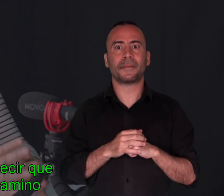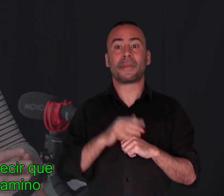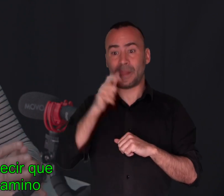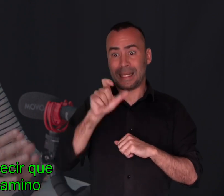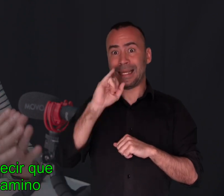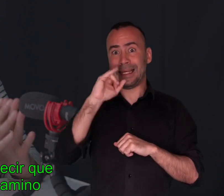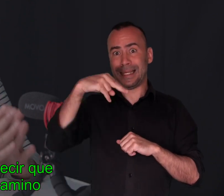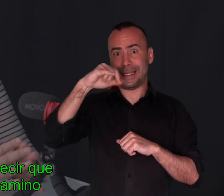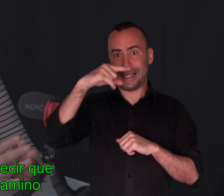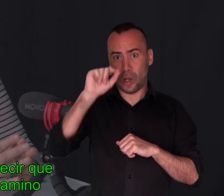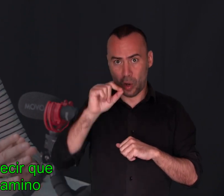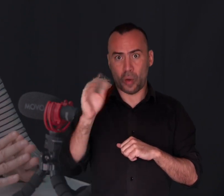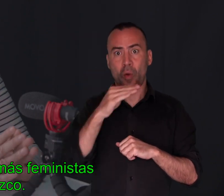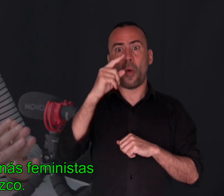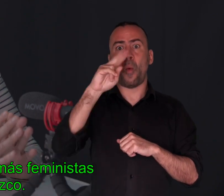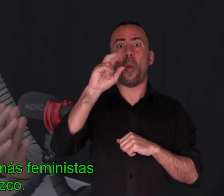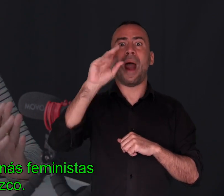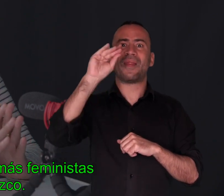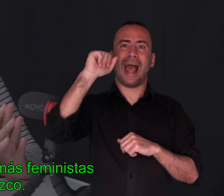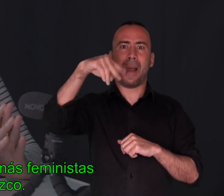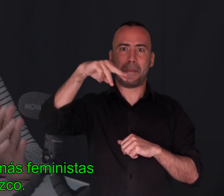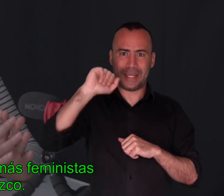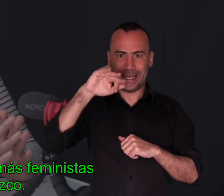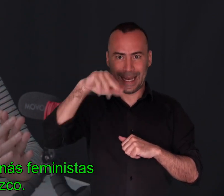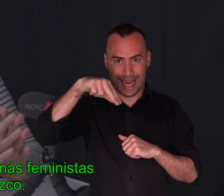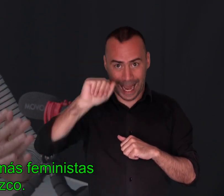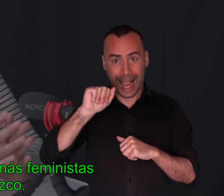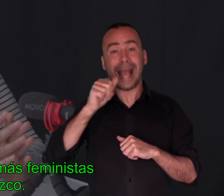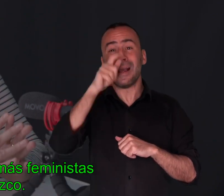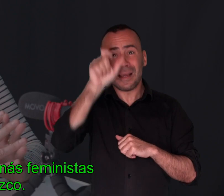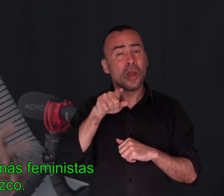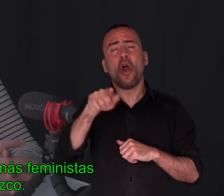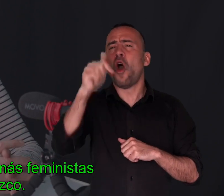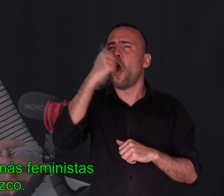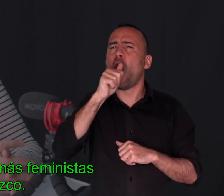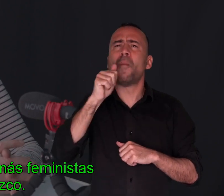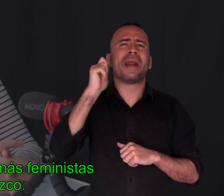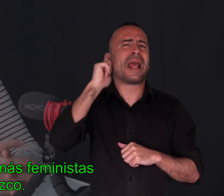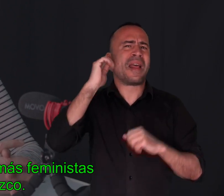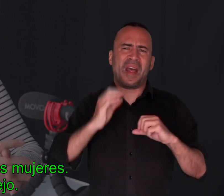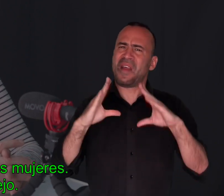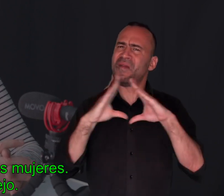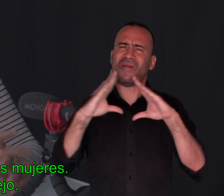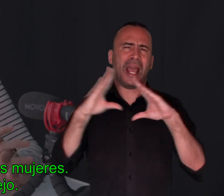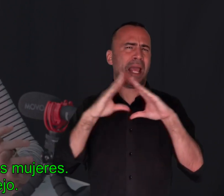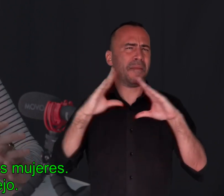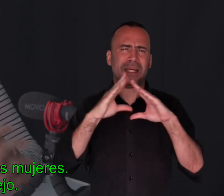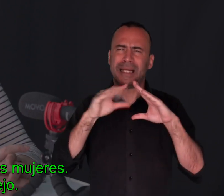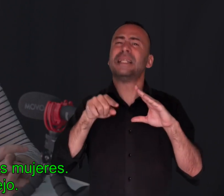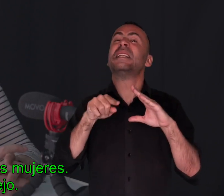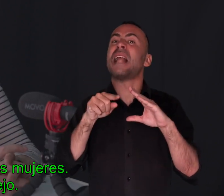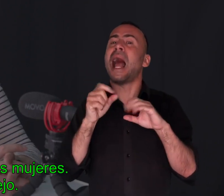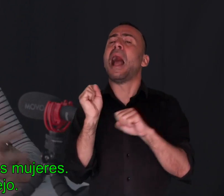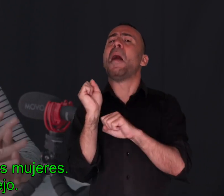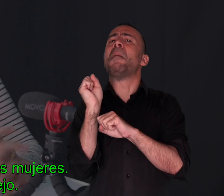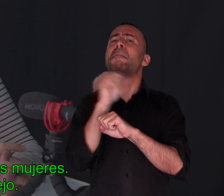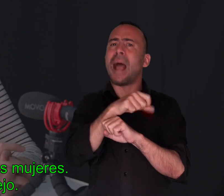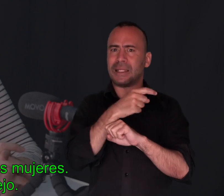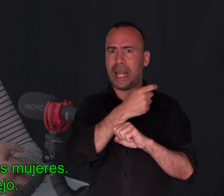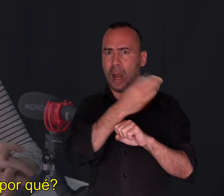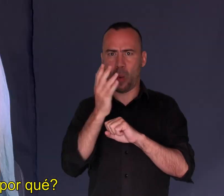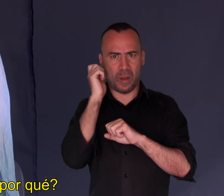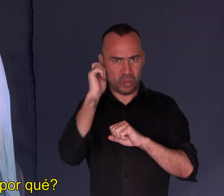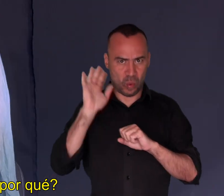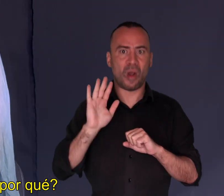Íñigo guardam es de de los hombres más feministas que conozco más que muchas mujeres ahí lo